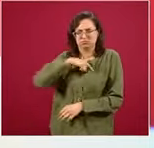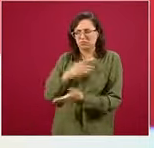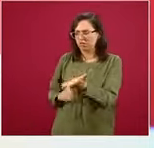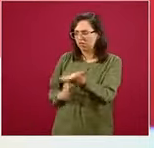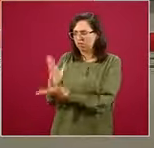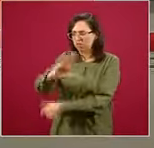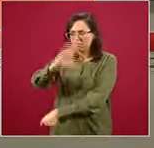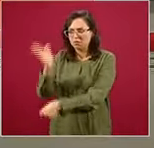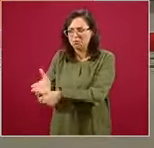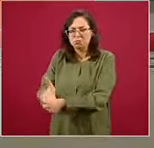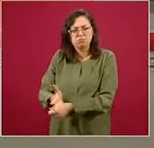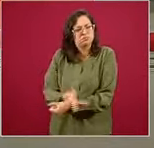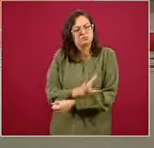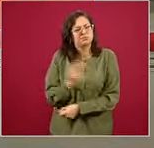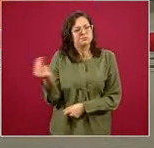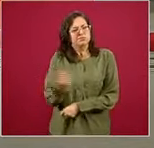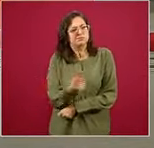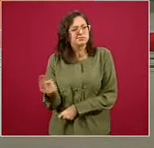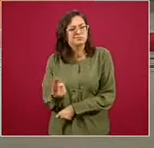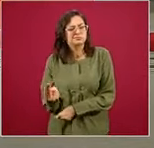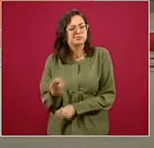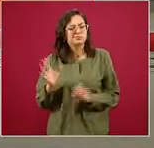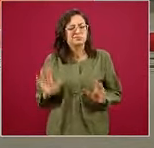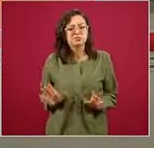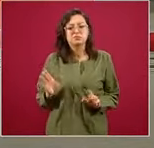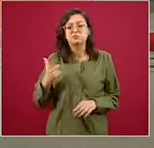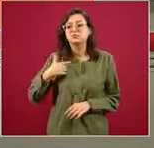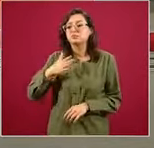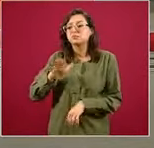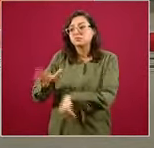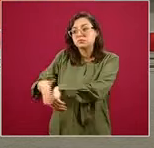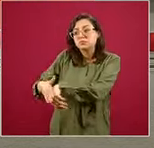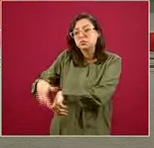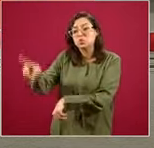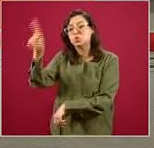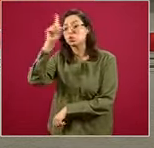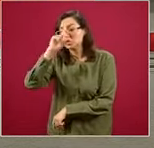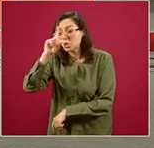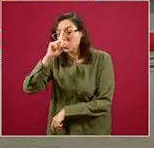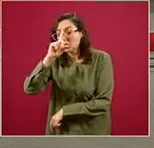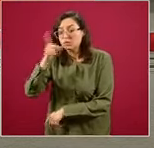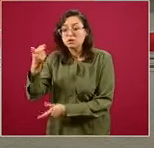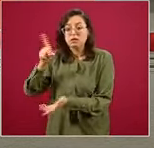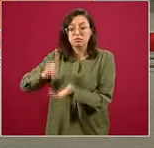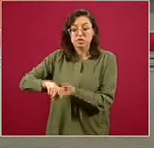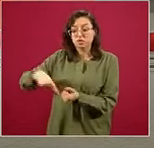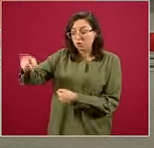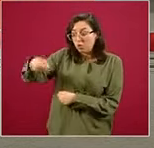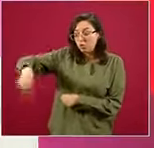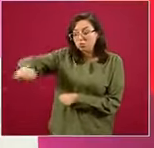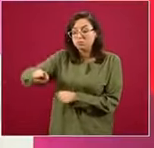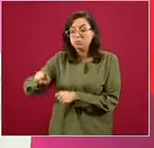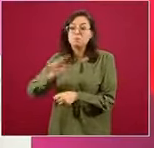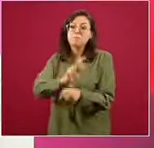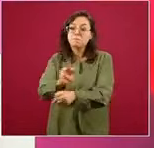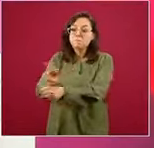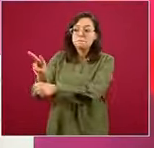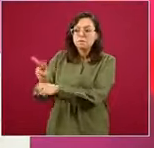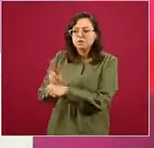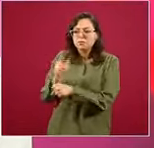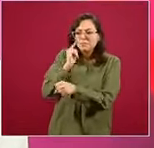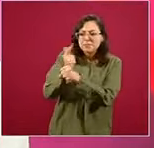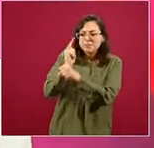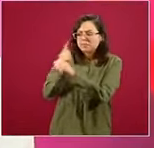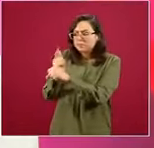necesidad inminente de hacer algo así. En todo caso, hacemos una sugerencia para que al interior de la Liga se identifique